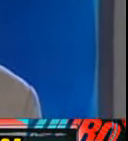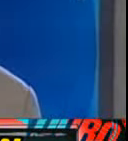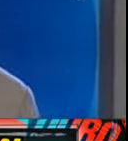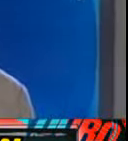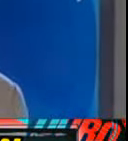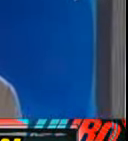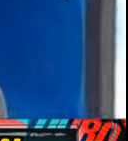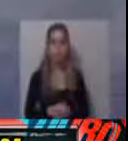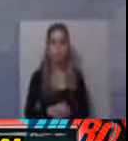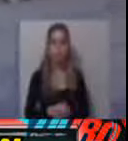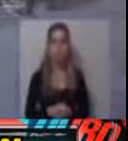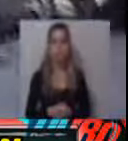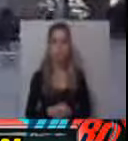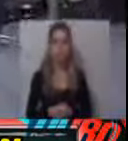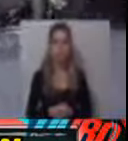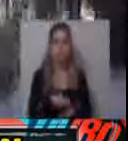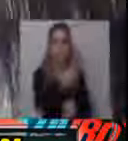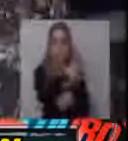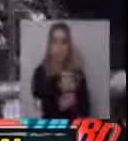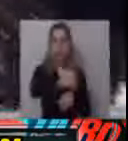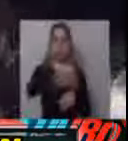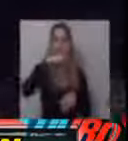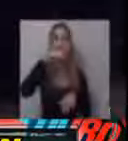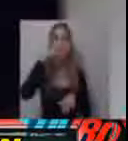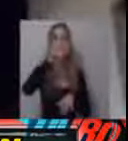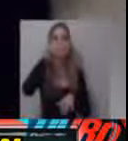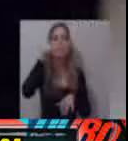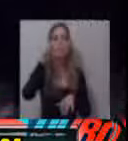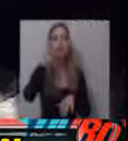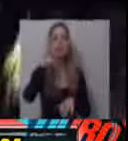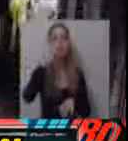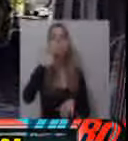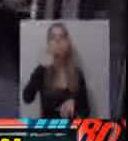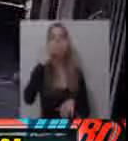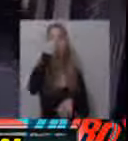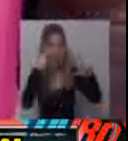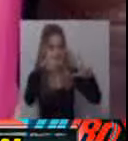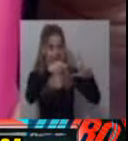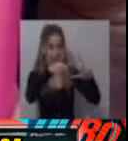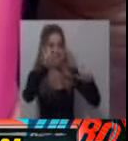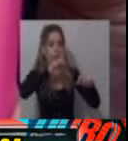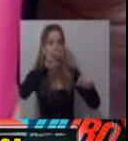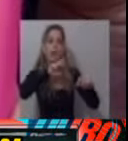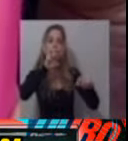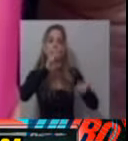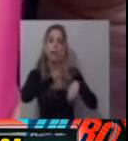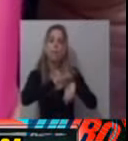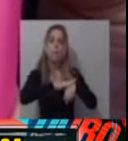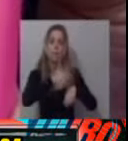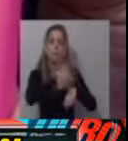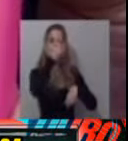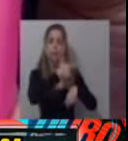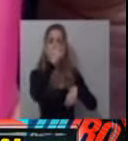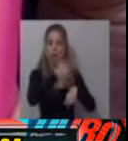dos noticias. Mauro, esta imagen es la foto de la agresora, Liliana Vargas. Está la foto sacada donde están